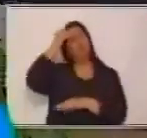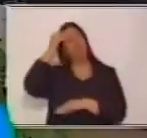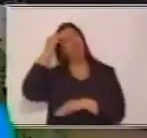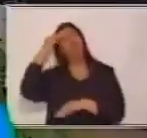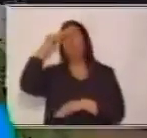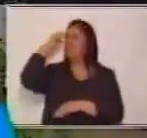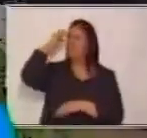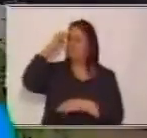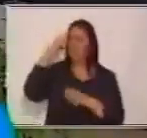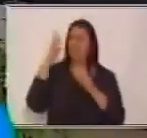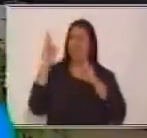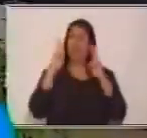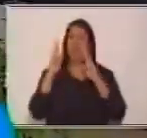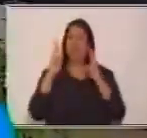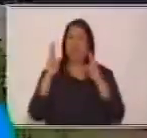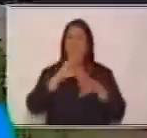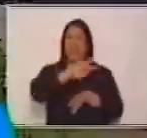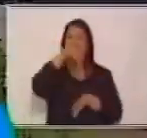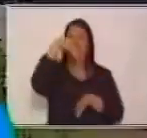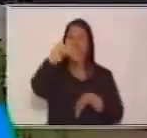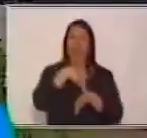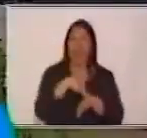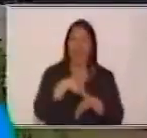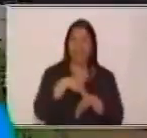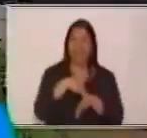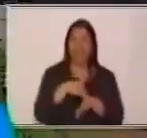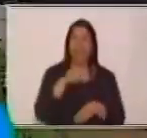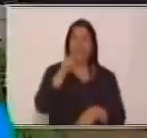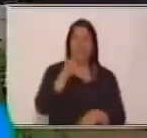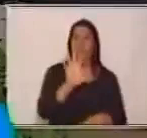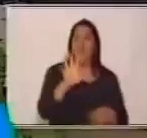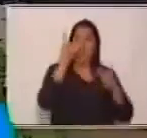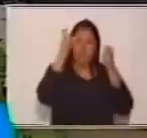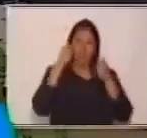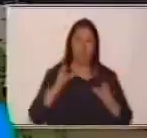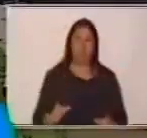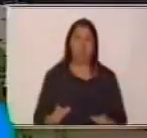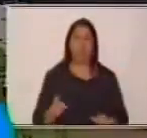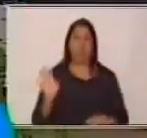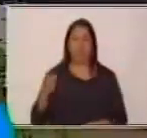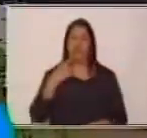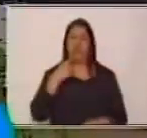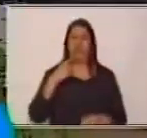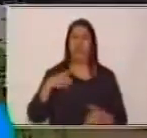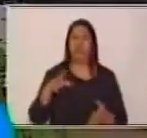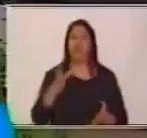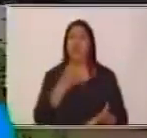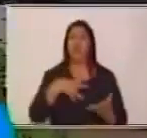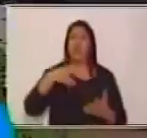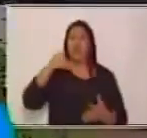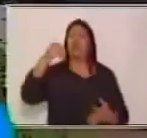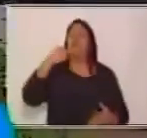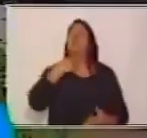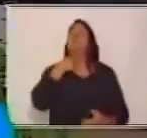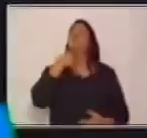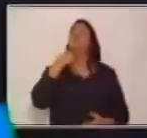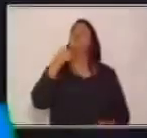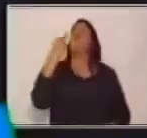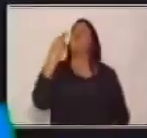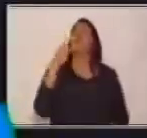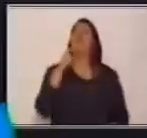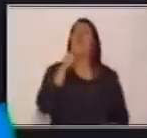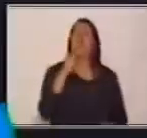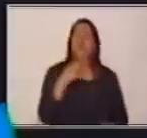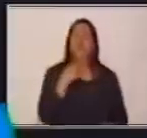Yo acá he creado uno, es uno breve. El huracanado sonido de tu boca traspasa la sombra